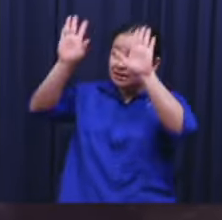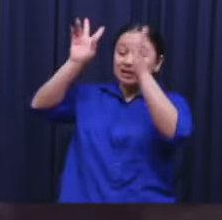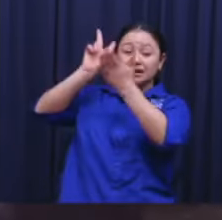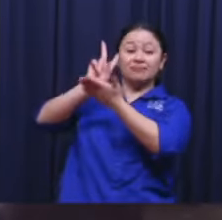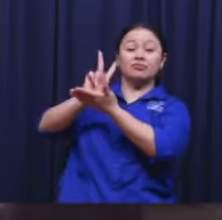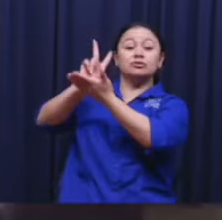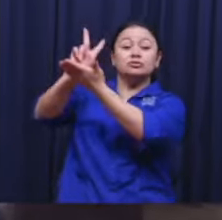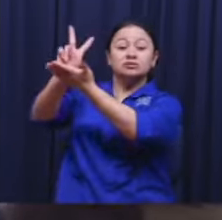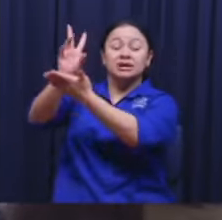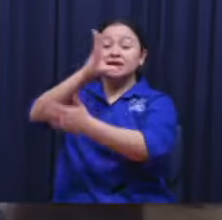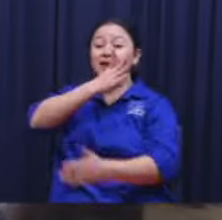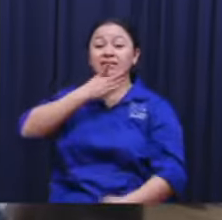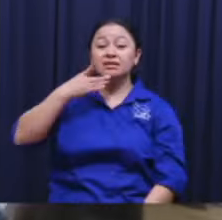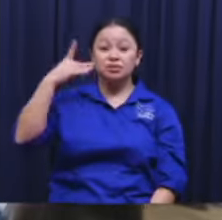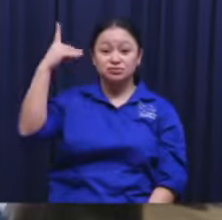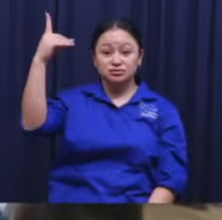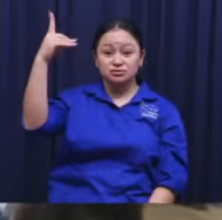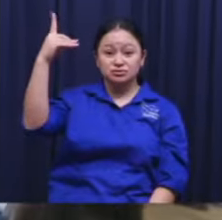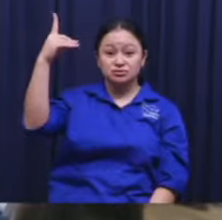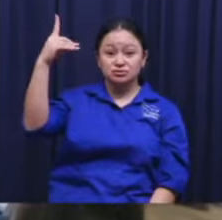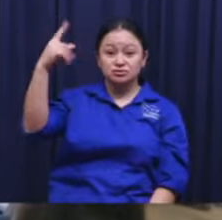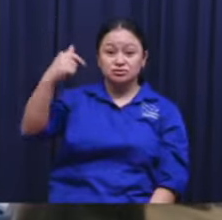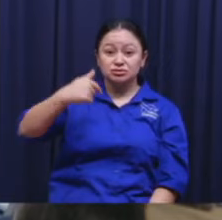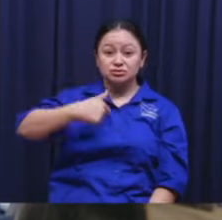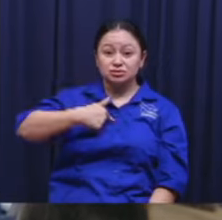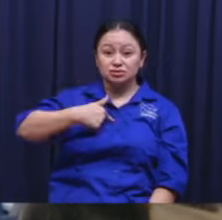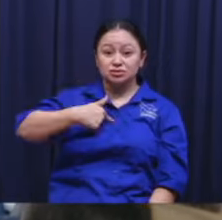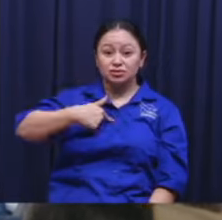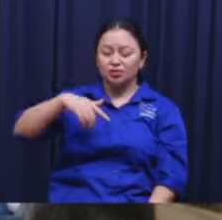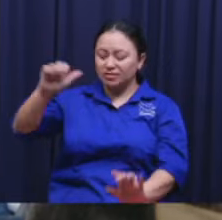Me rindo, me estoy sometiendo.